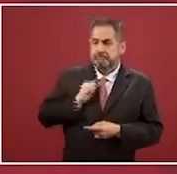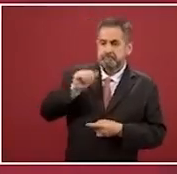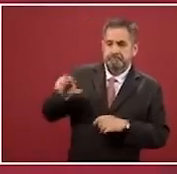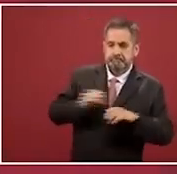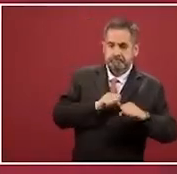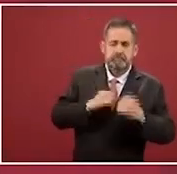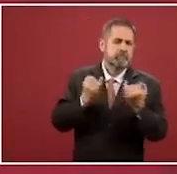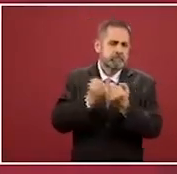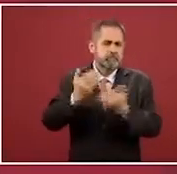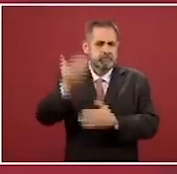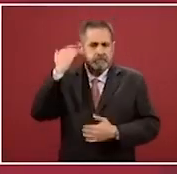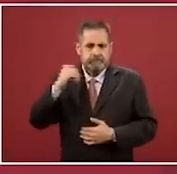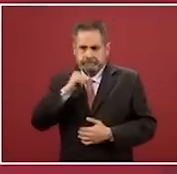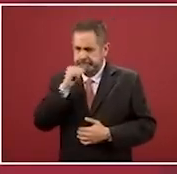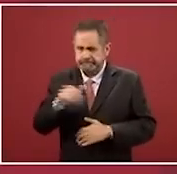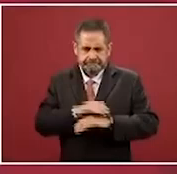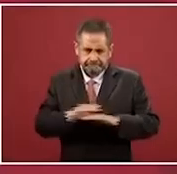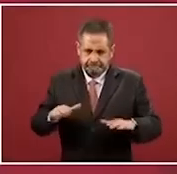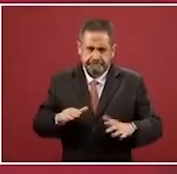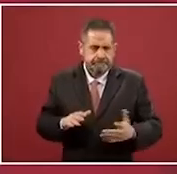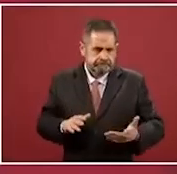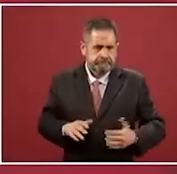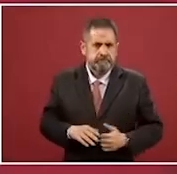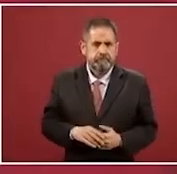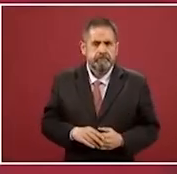como era antes,